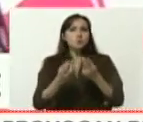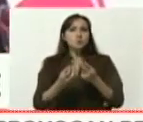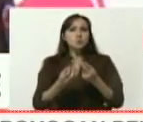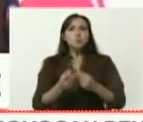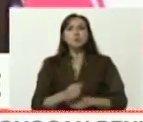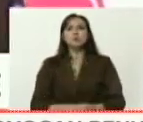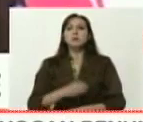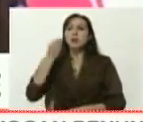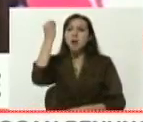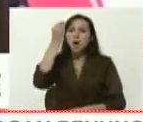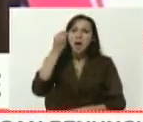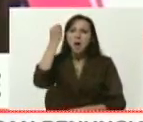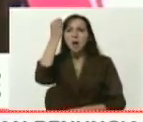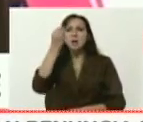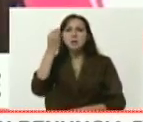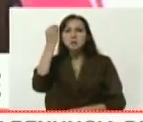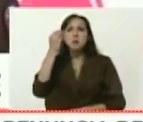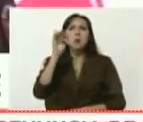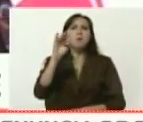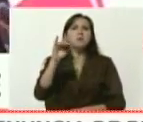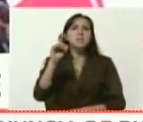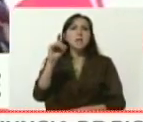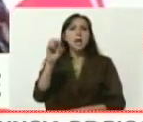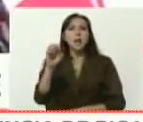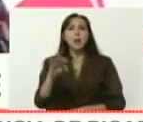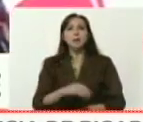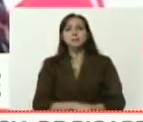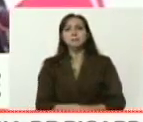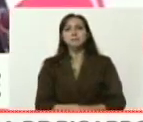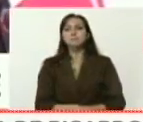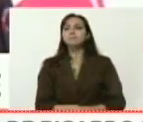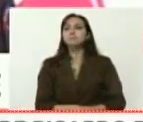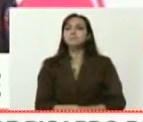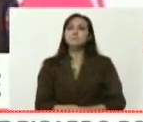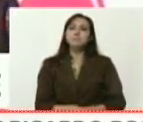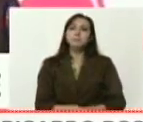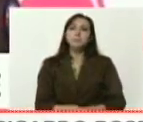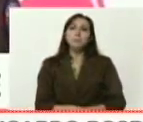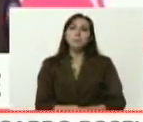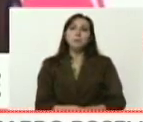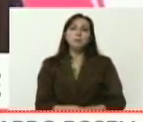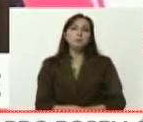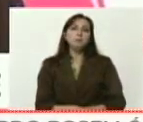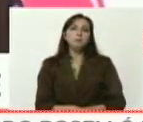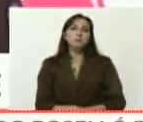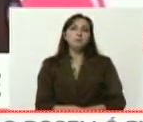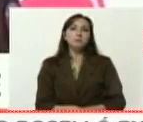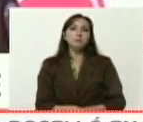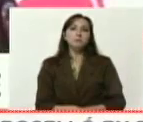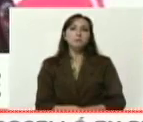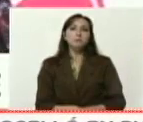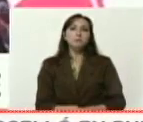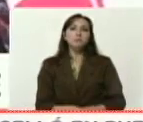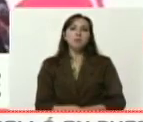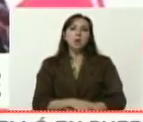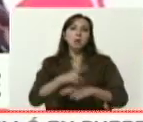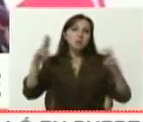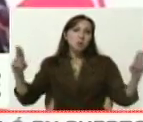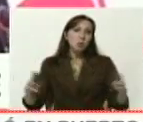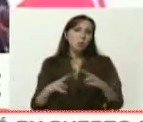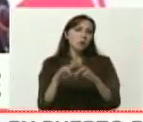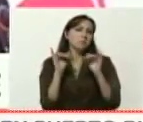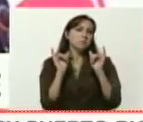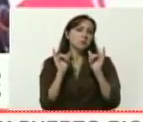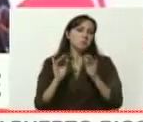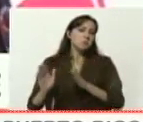Fidel. Así es que, bueno, qué cosas de la vida, cómo se encuentran los caminos en un